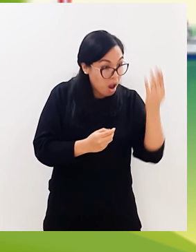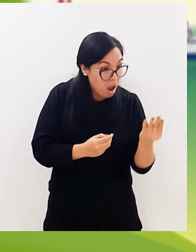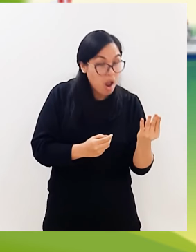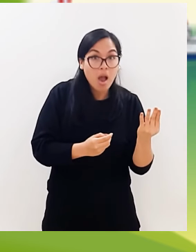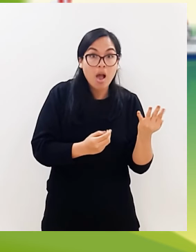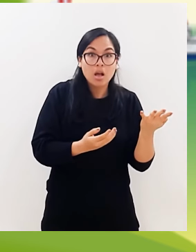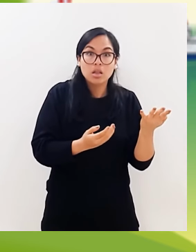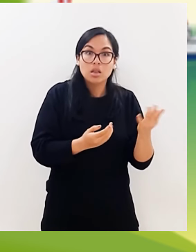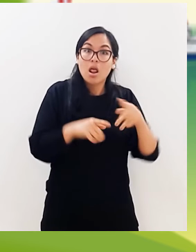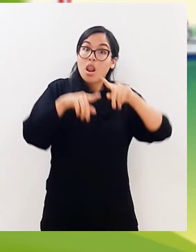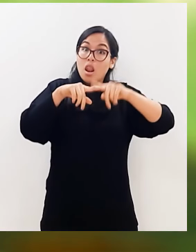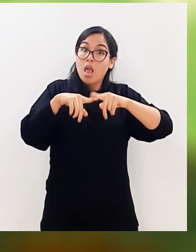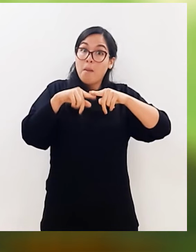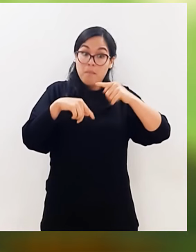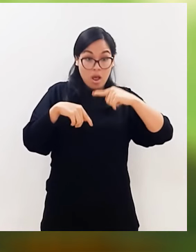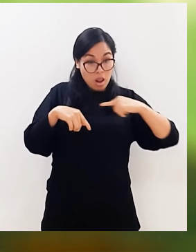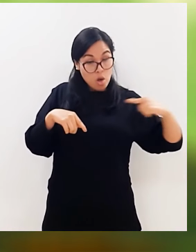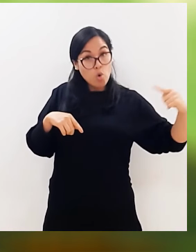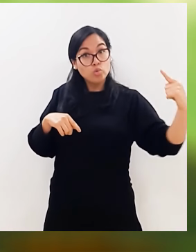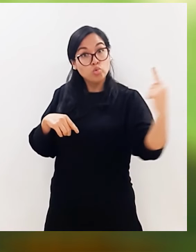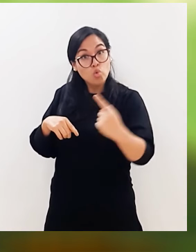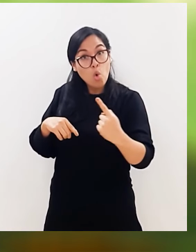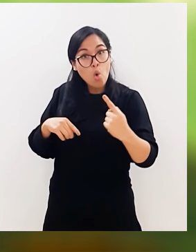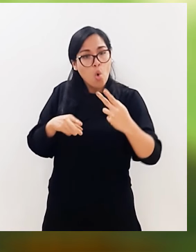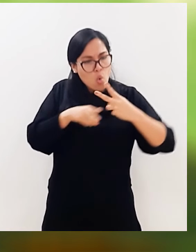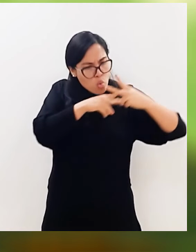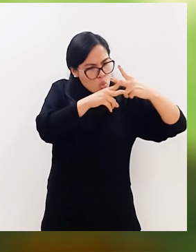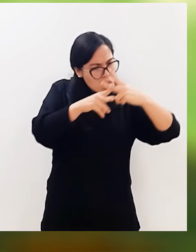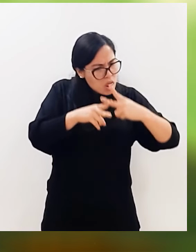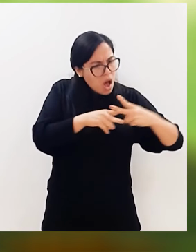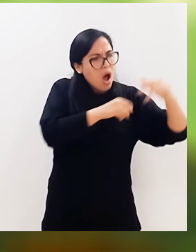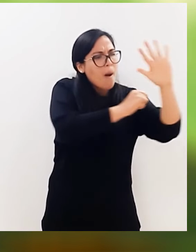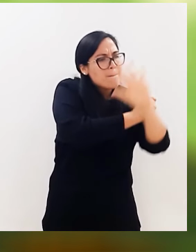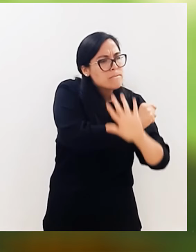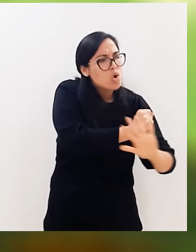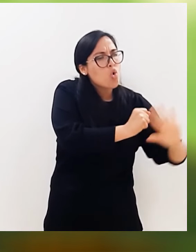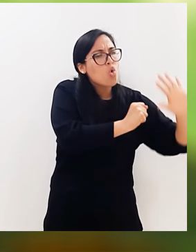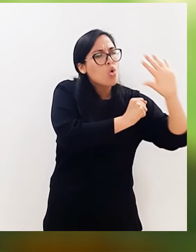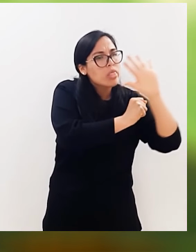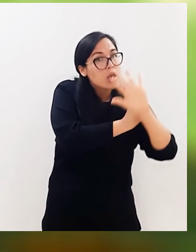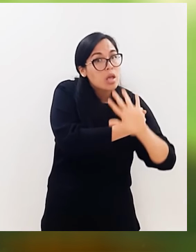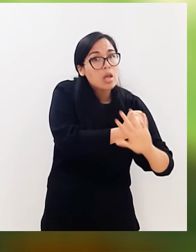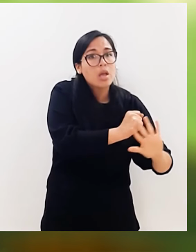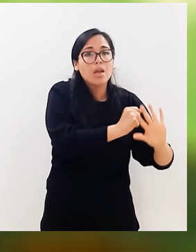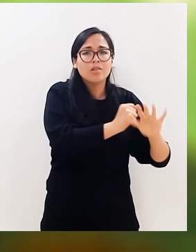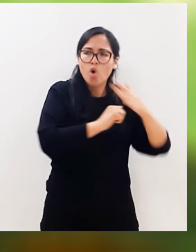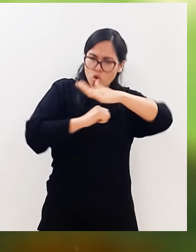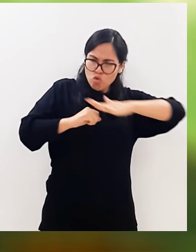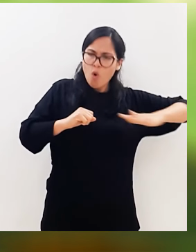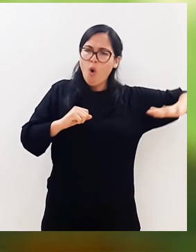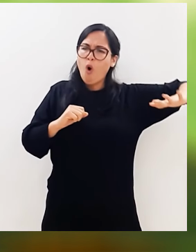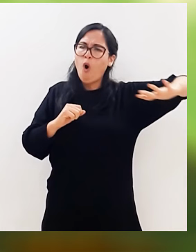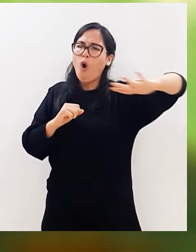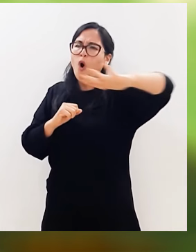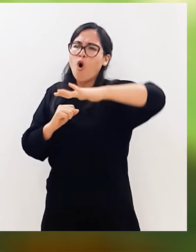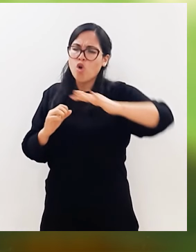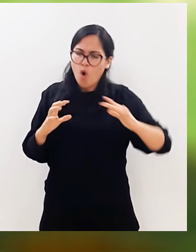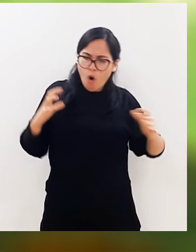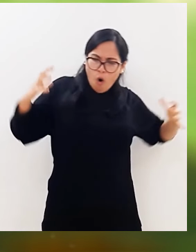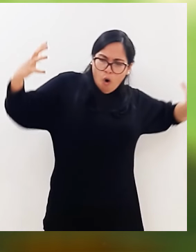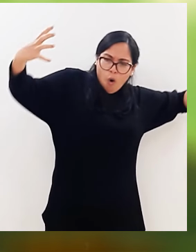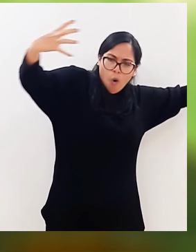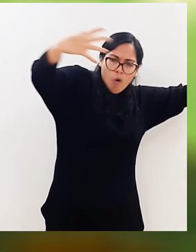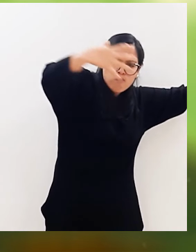adolescentes Depende de nosotros cuidarlos Podemos protegerlos, hacer entre